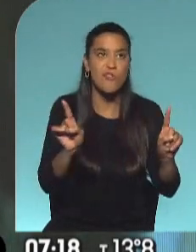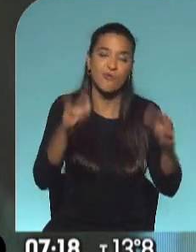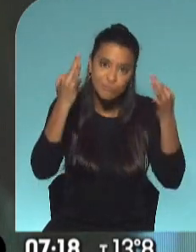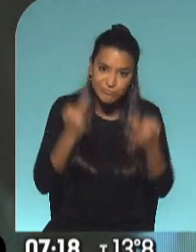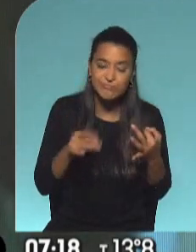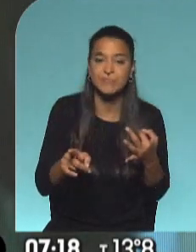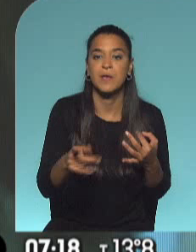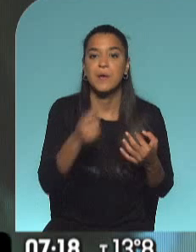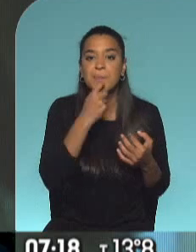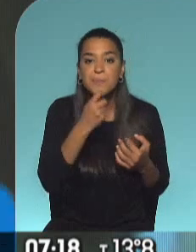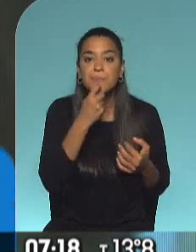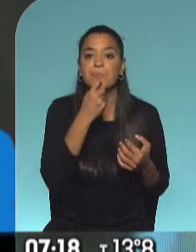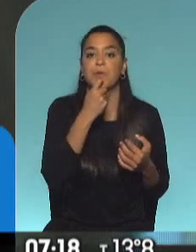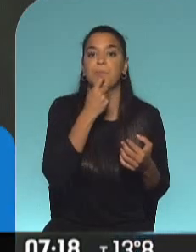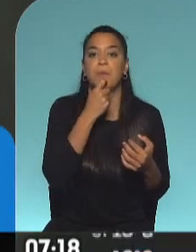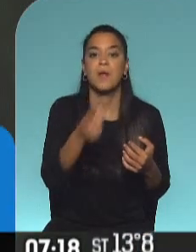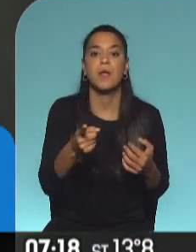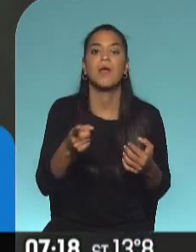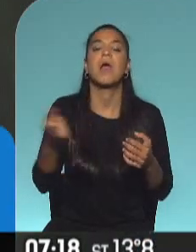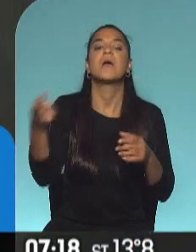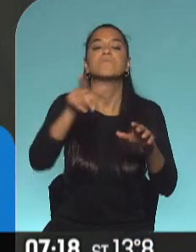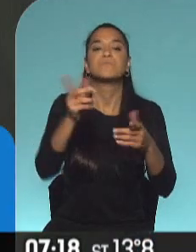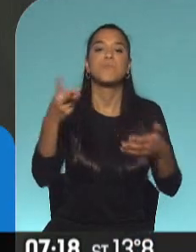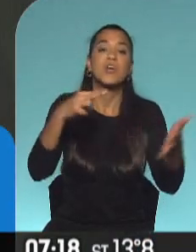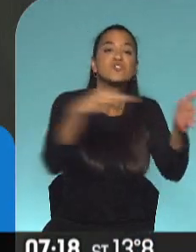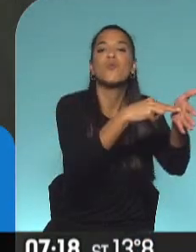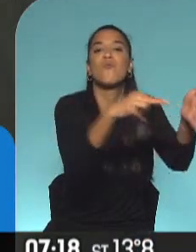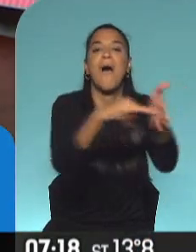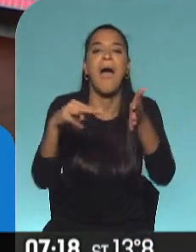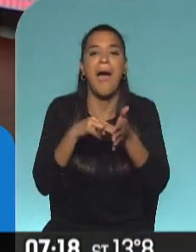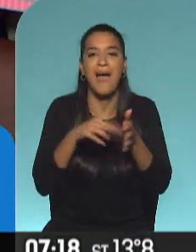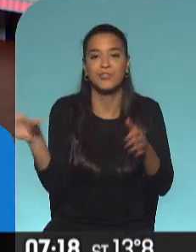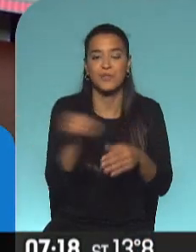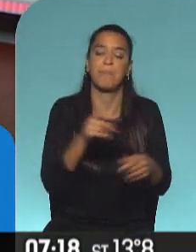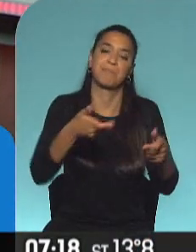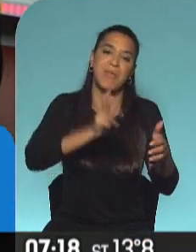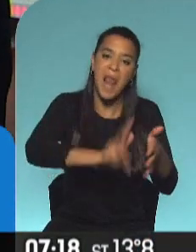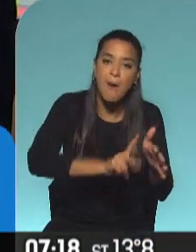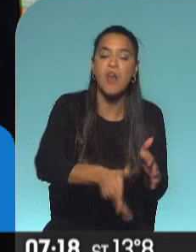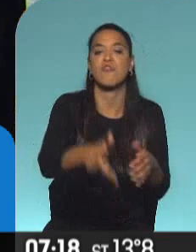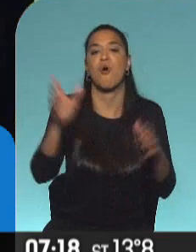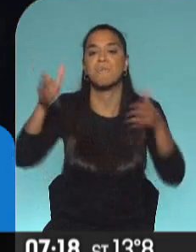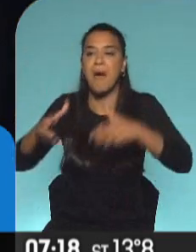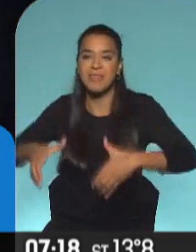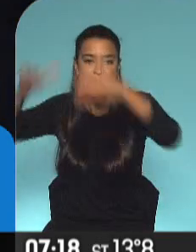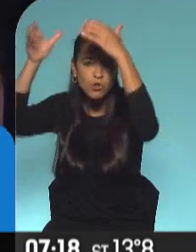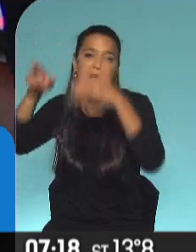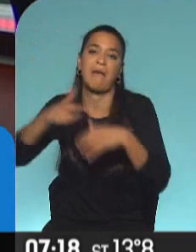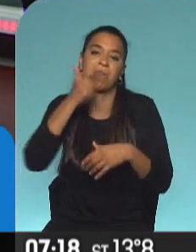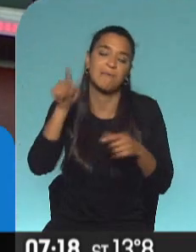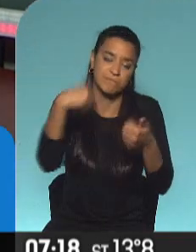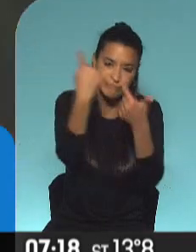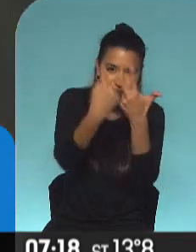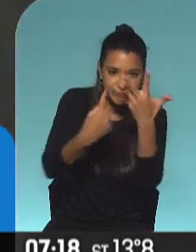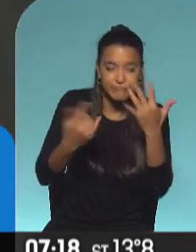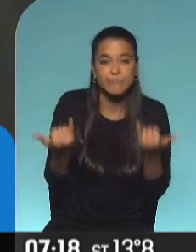caso, sino todo lo que tiene que ver con línea blanca. Lo que se enchufa. Claro, lavarropas, termotanques. Tenemos para compartir